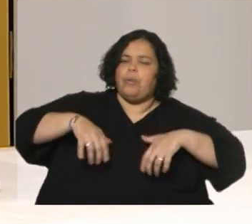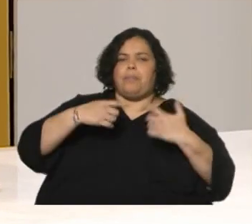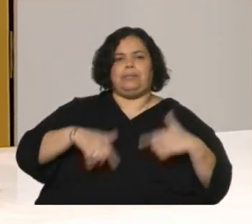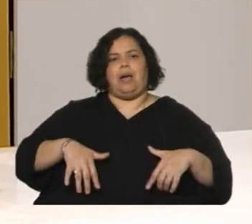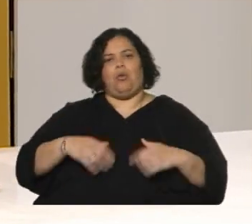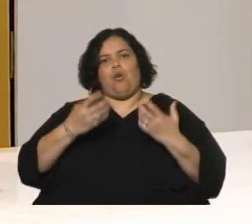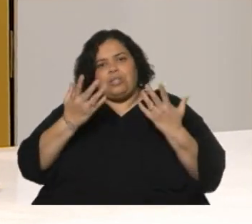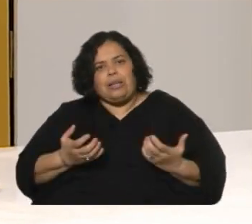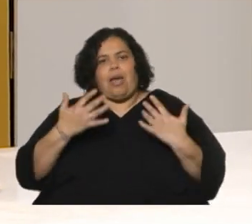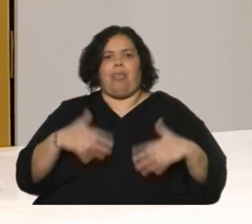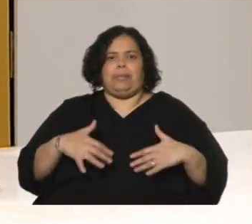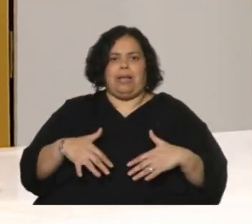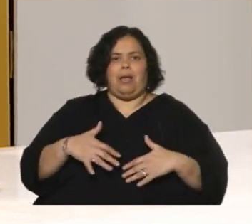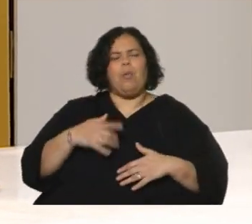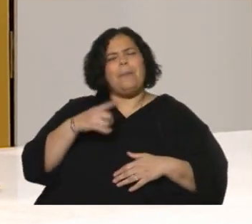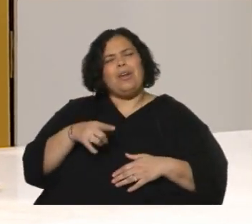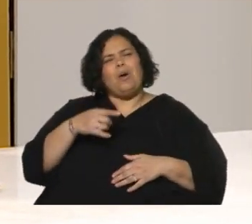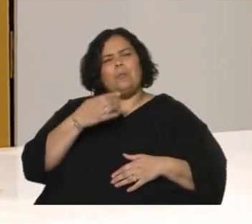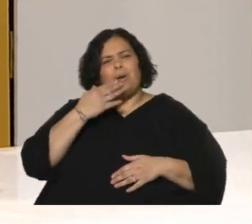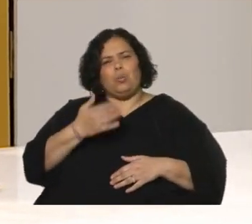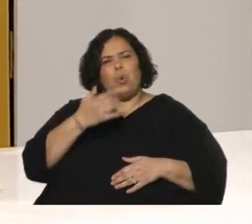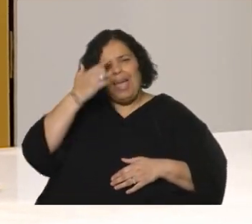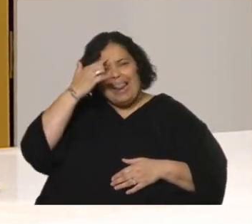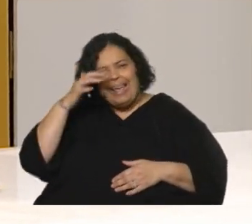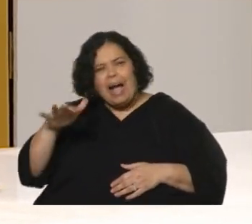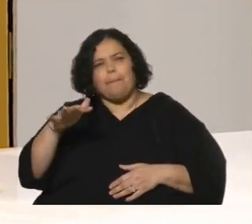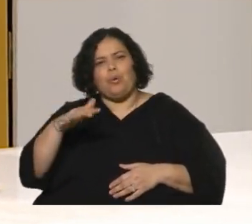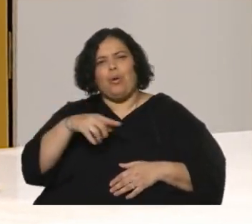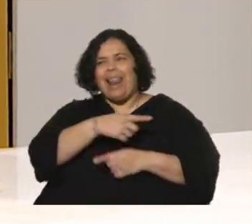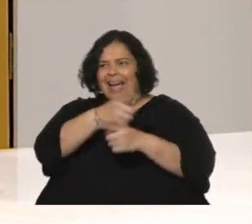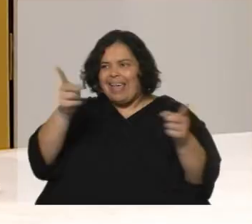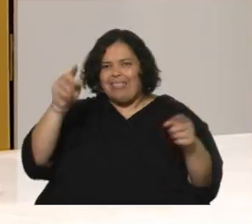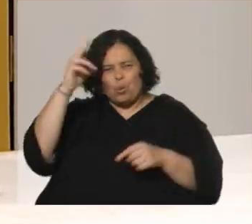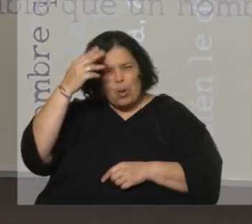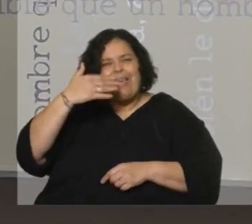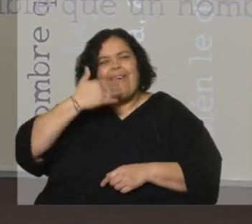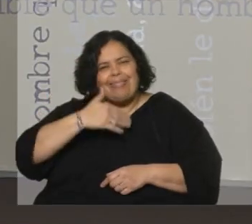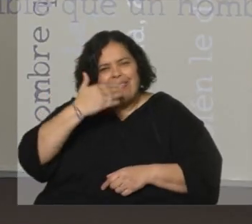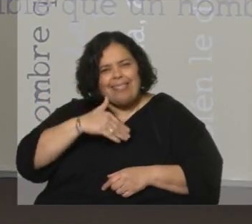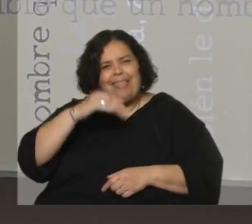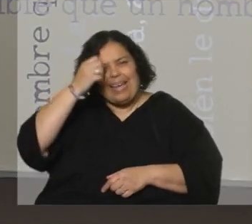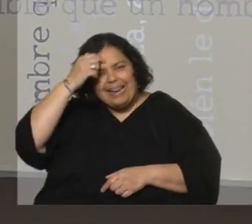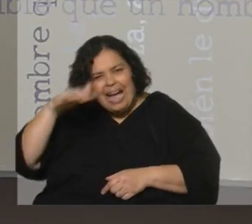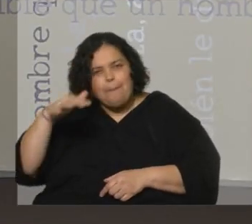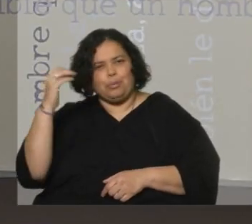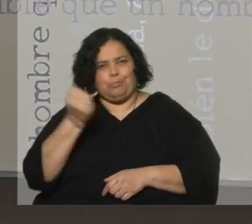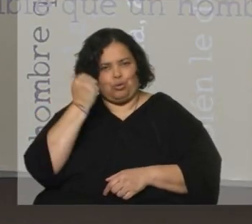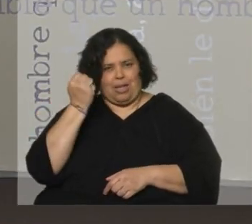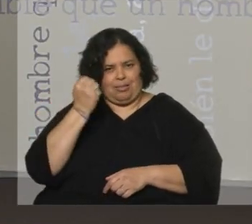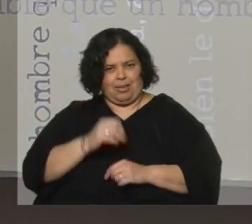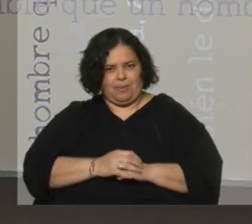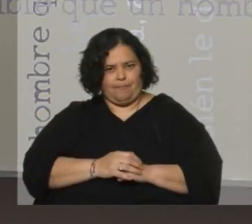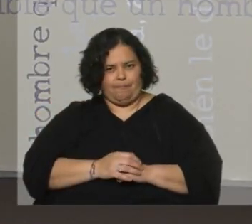comprendido el campo este en el Uruguay la importancia del campo en el Uruguay yo creo que pasado la